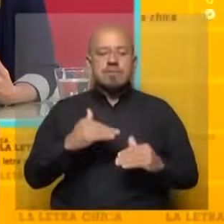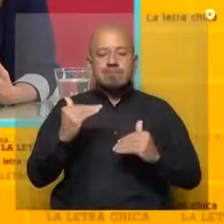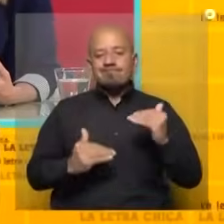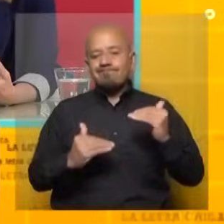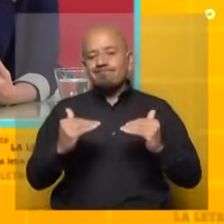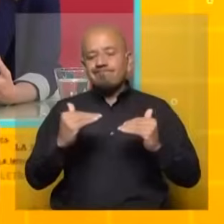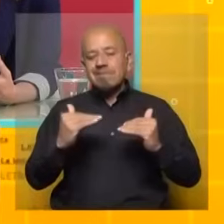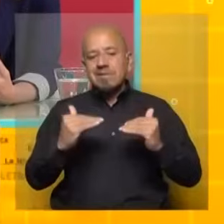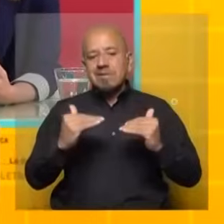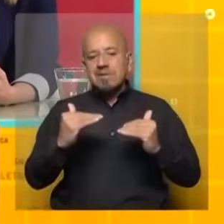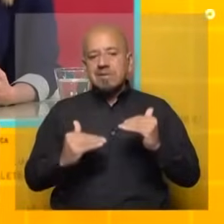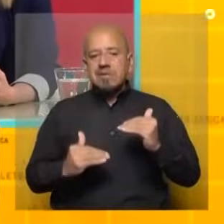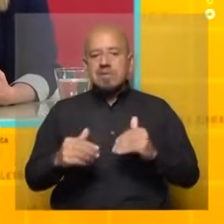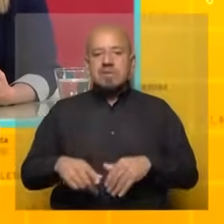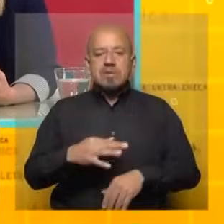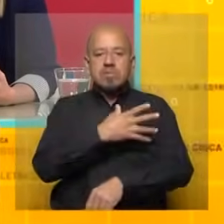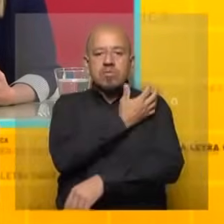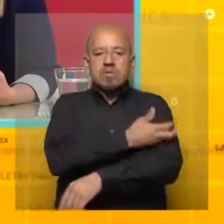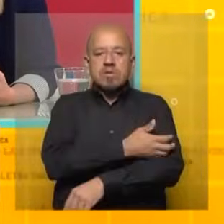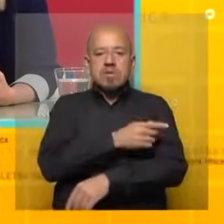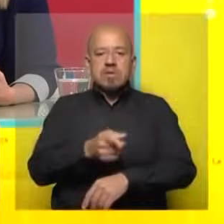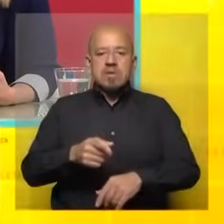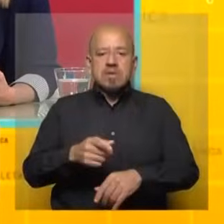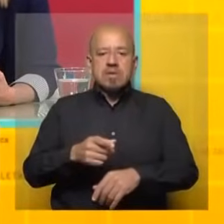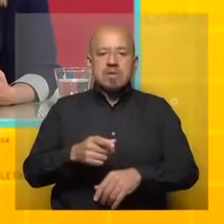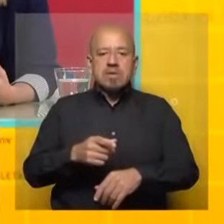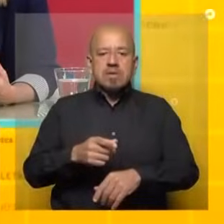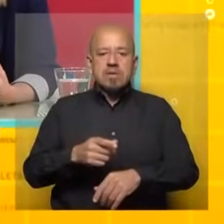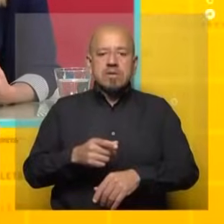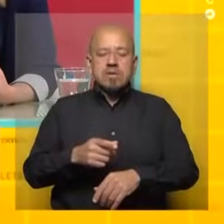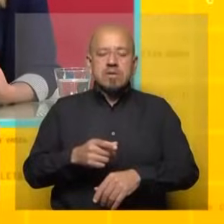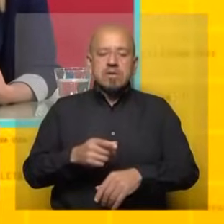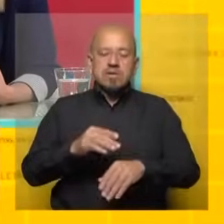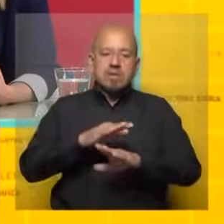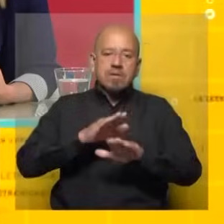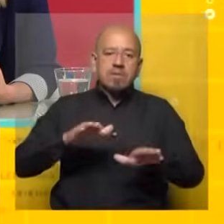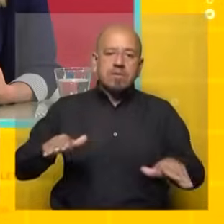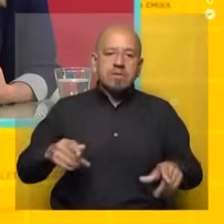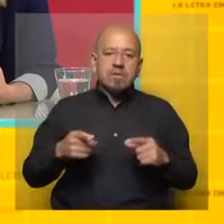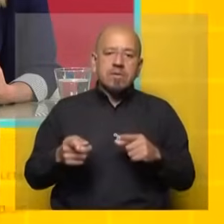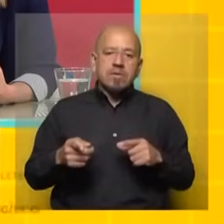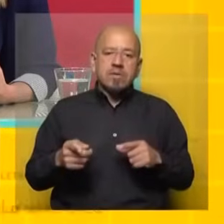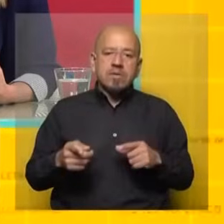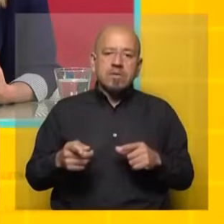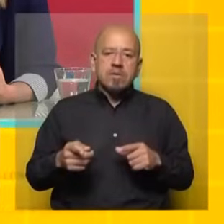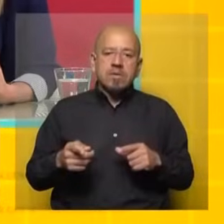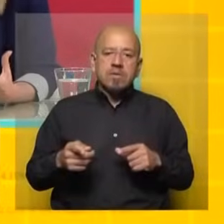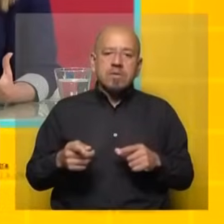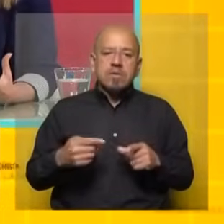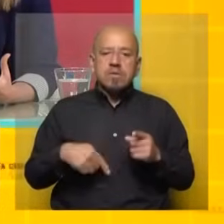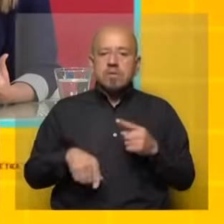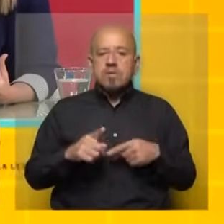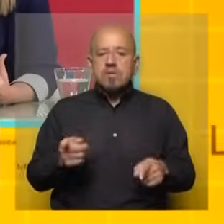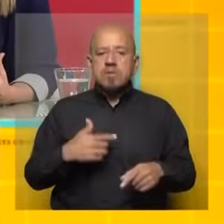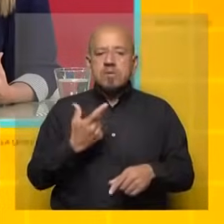infantil, de lo cual quiero hablar también, que implica un riesgo en la matriz